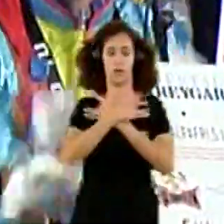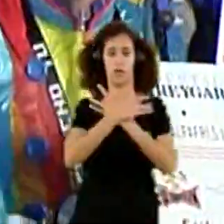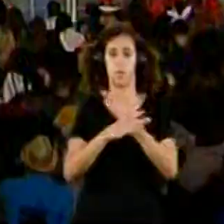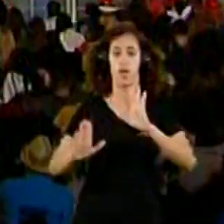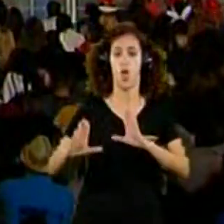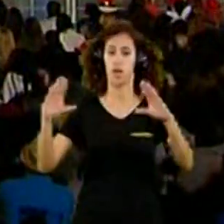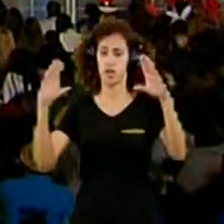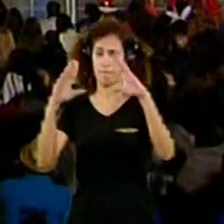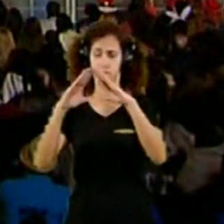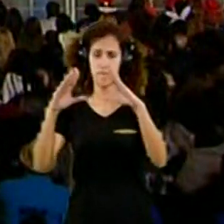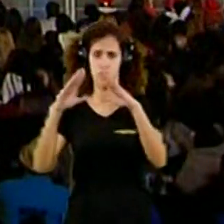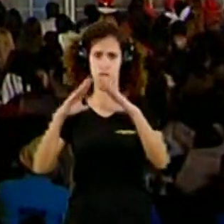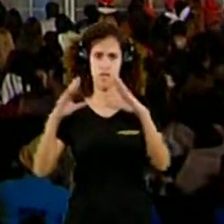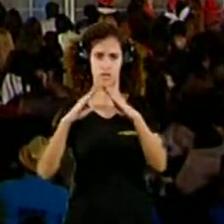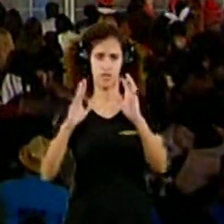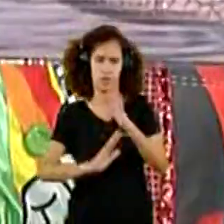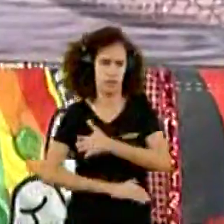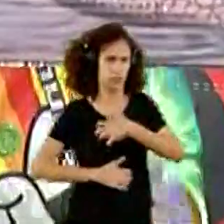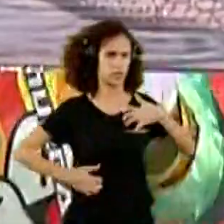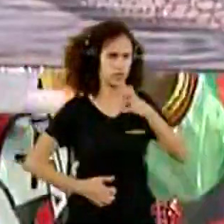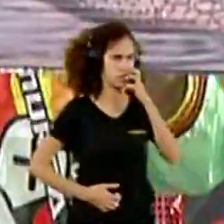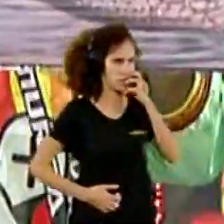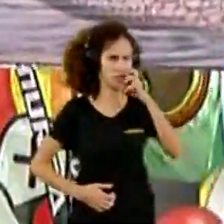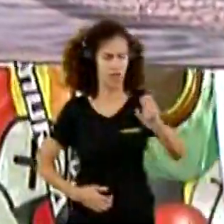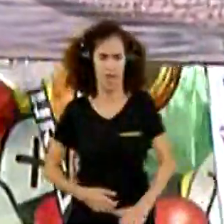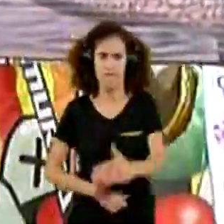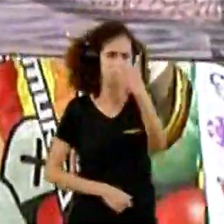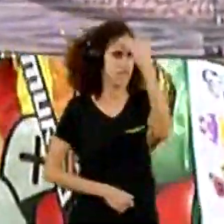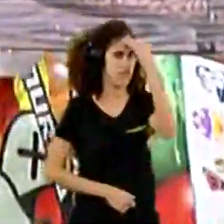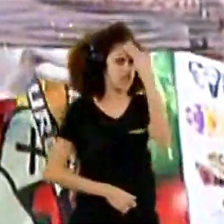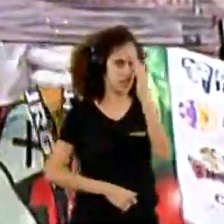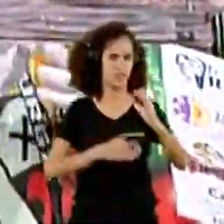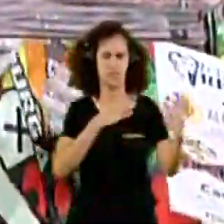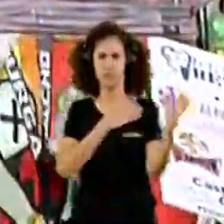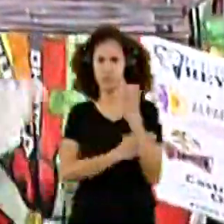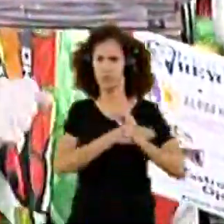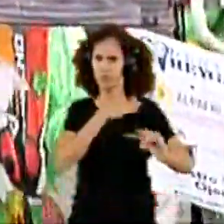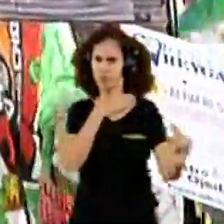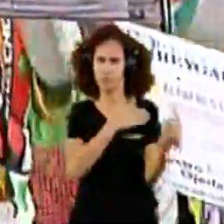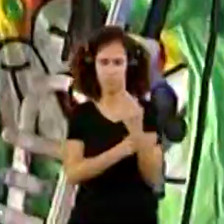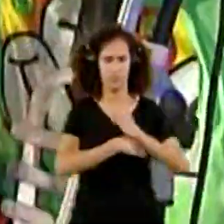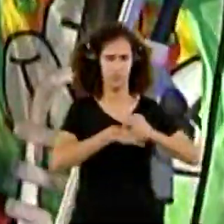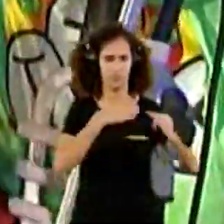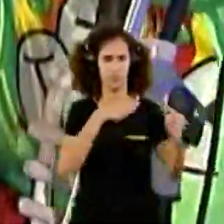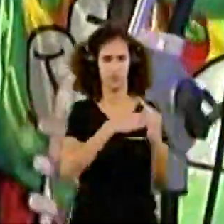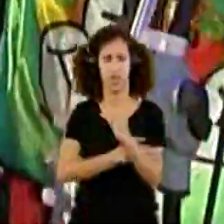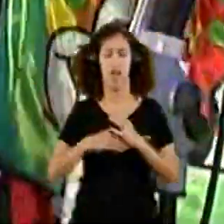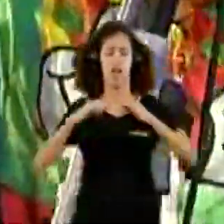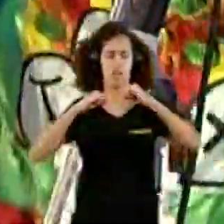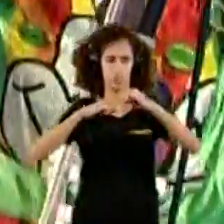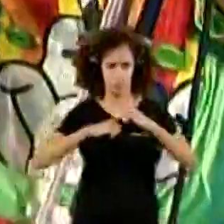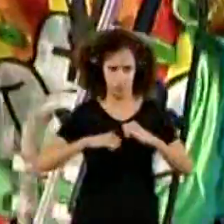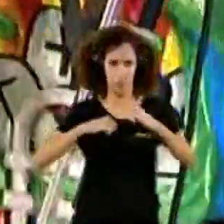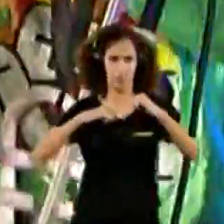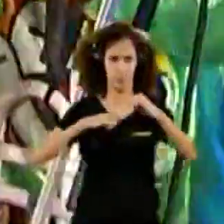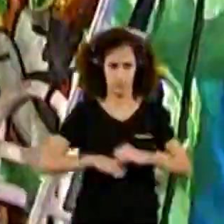Indignada, gritaba desagravio, blasfemia y traición. Amén.